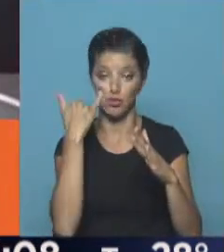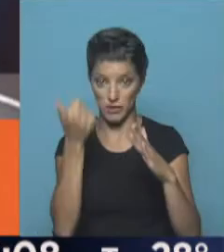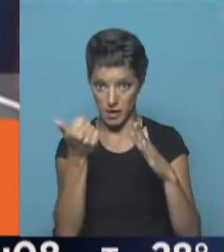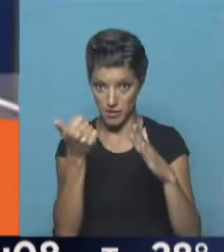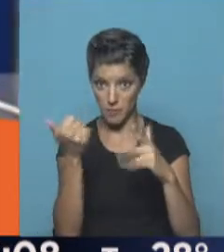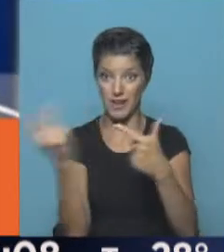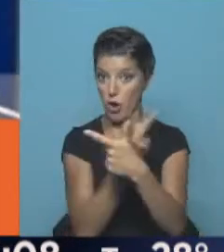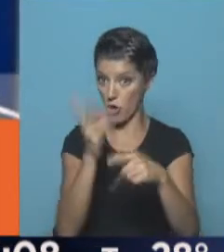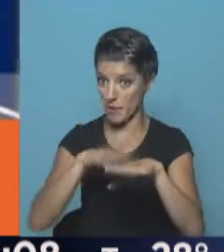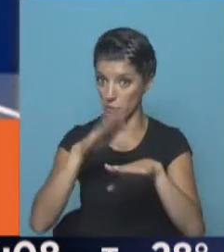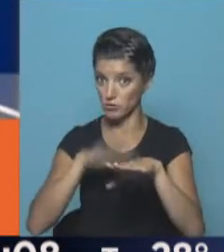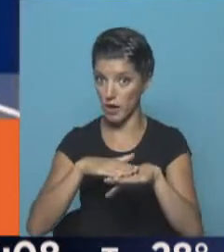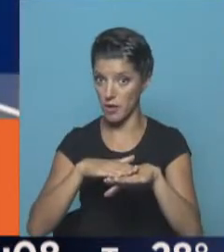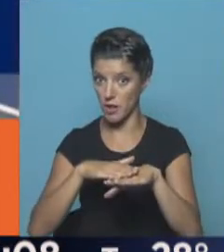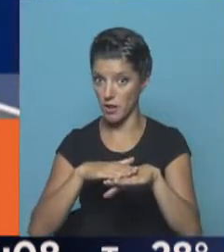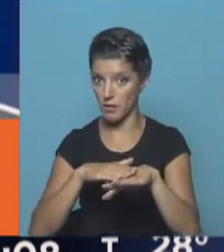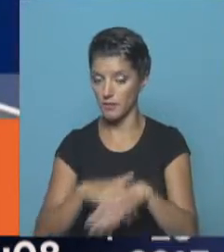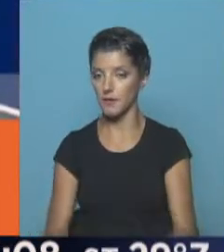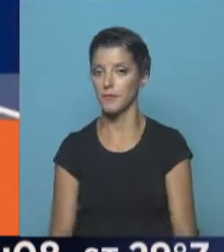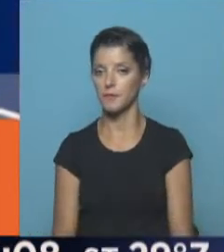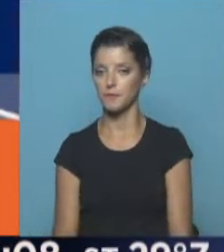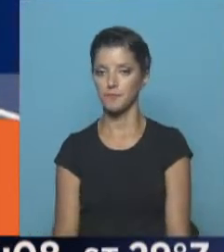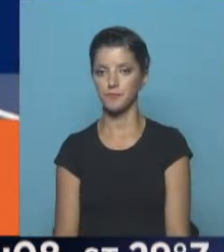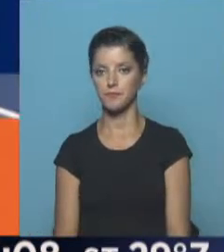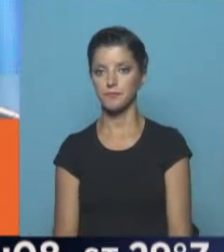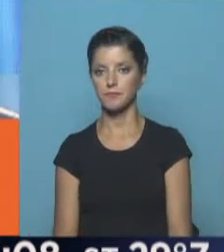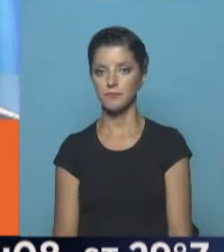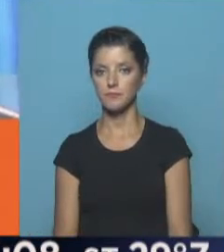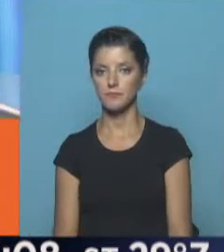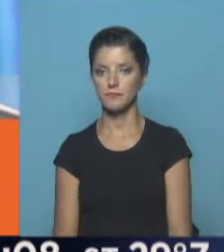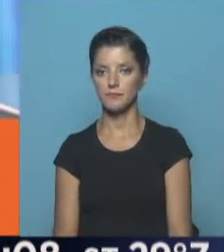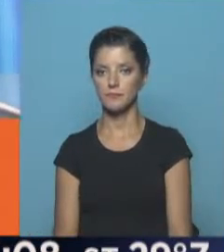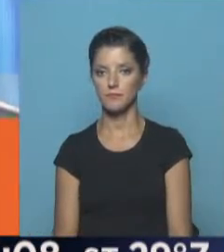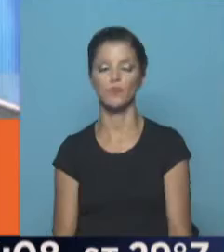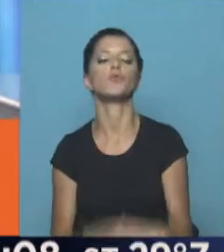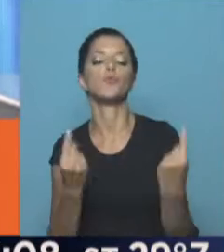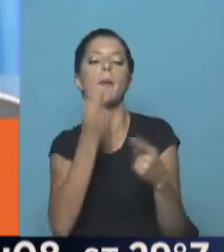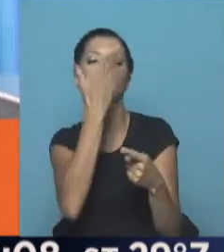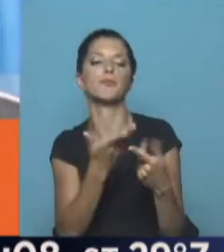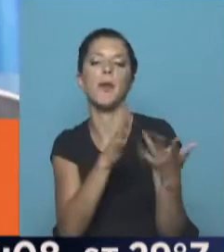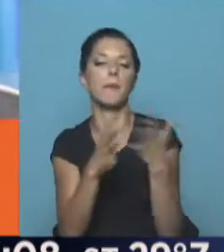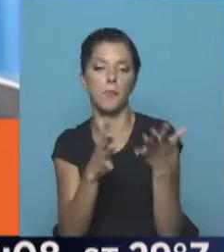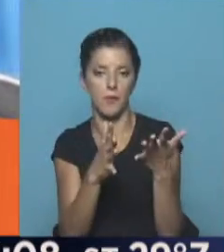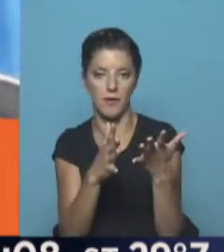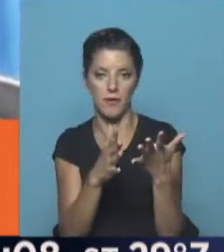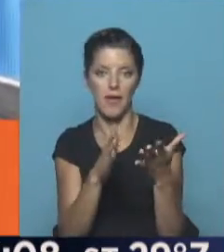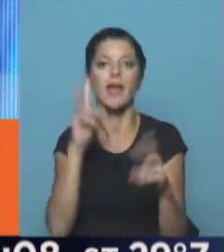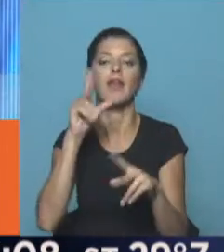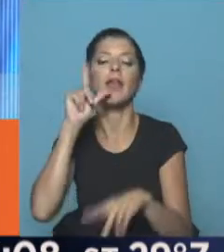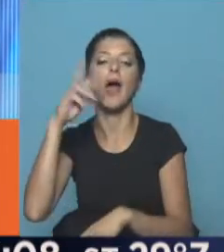pareja habría que ver no es una un personaje tan trascendental en la trama de la valla